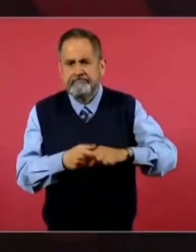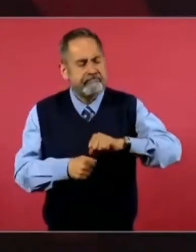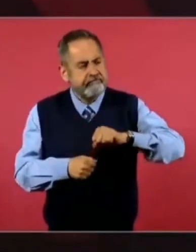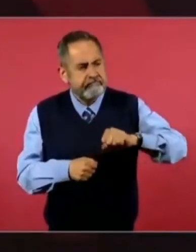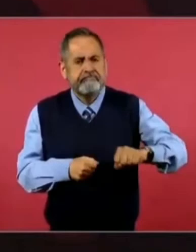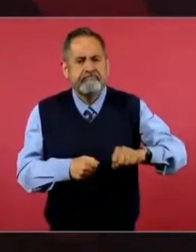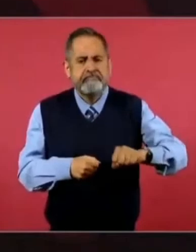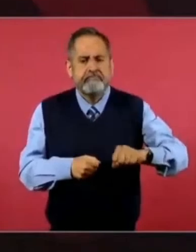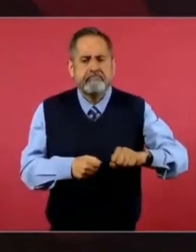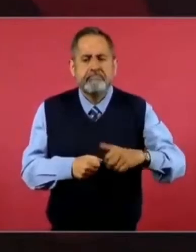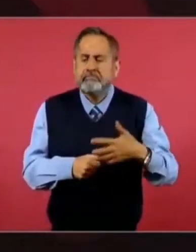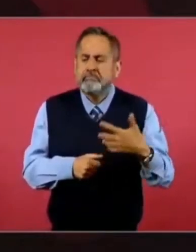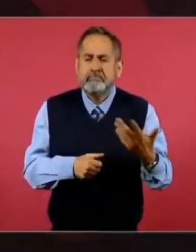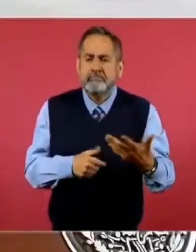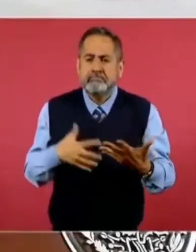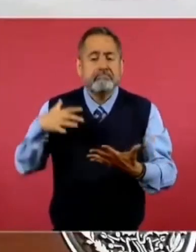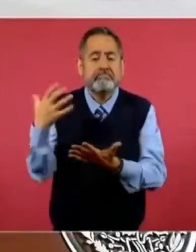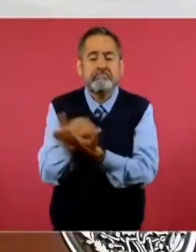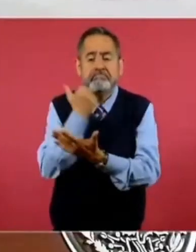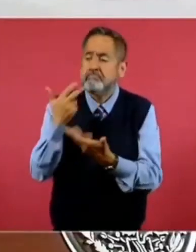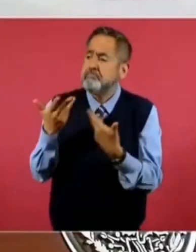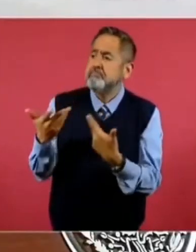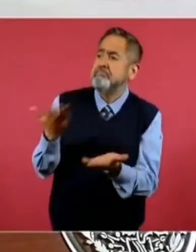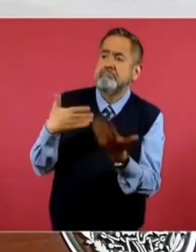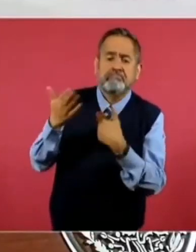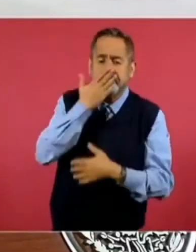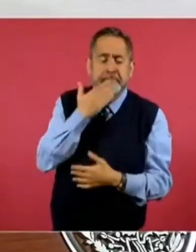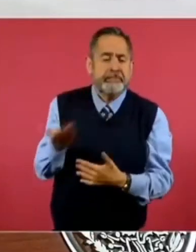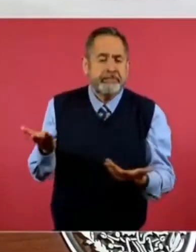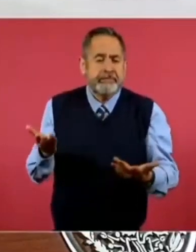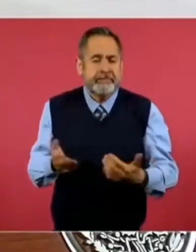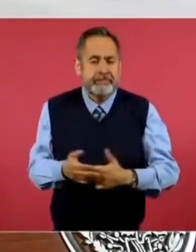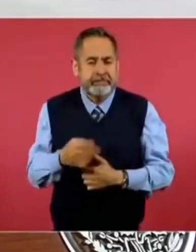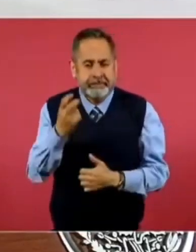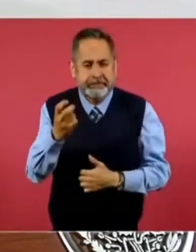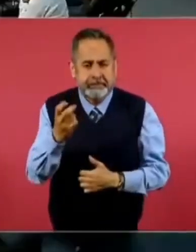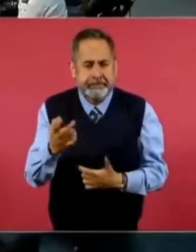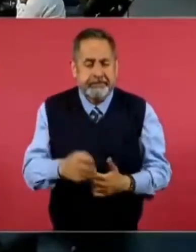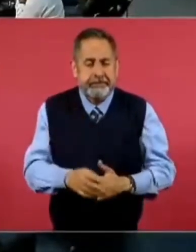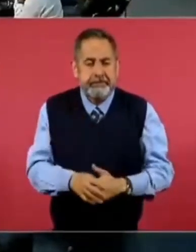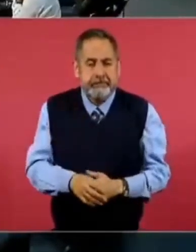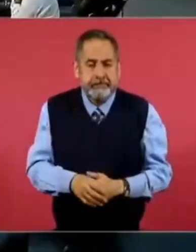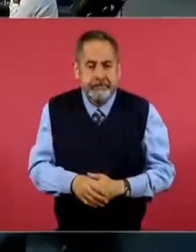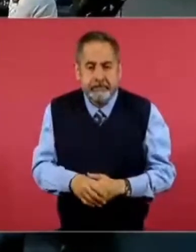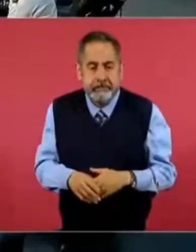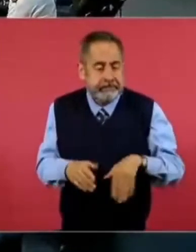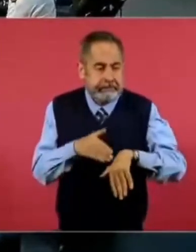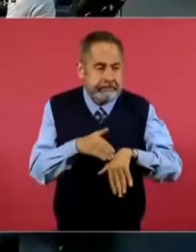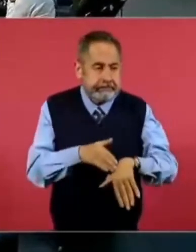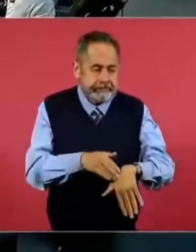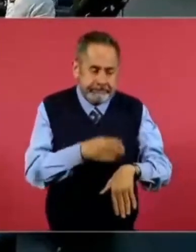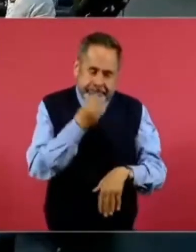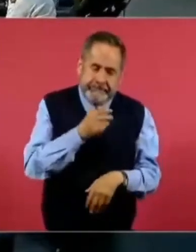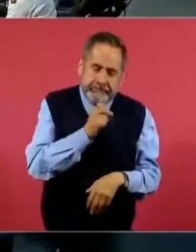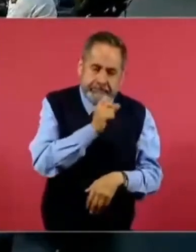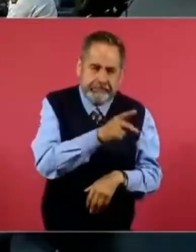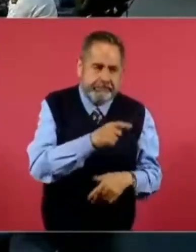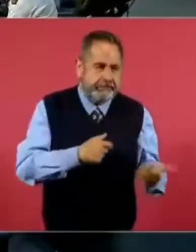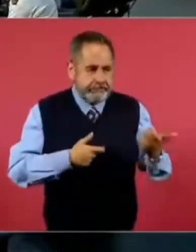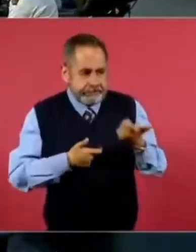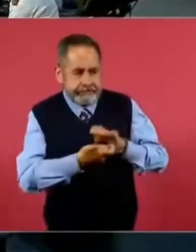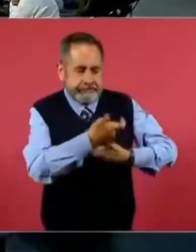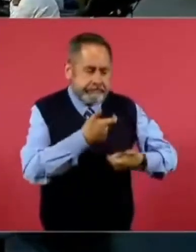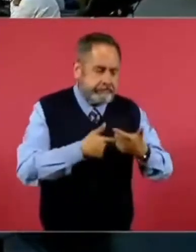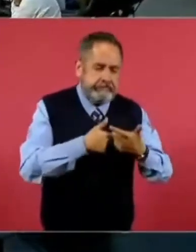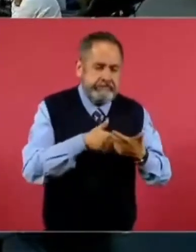resistió y ganó Sí porque el que se deja chantajear